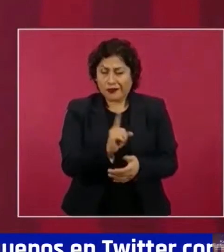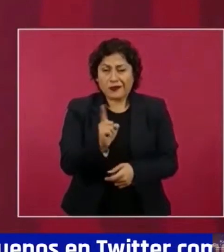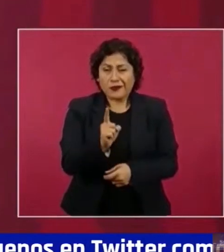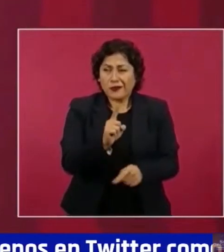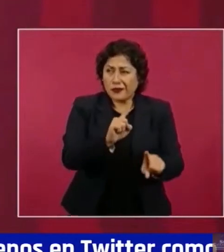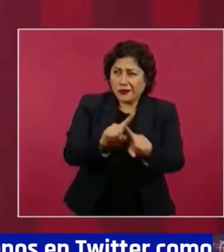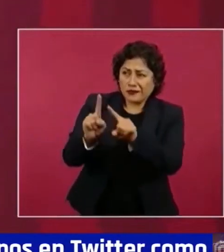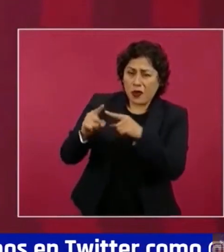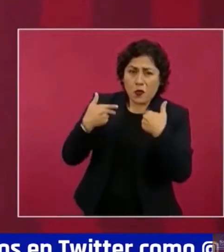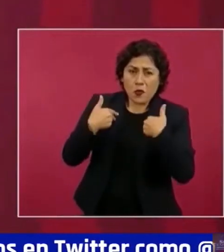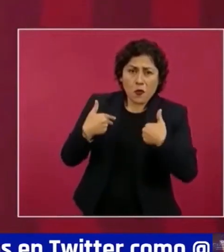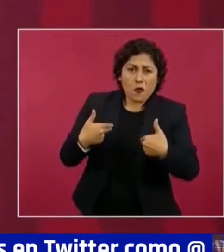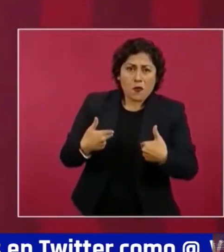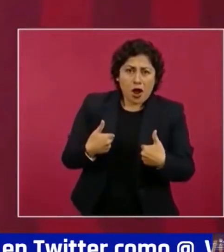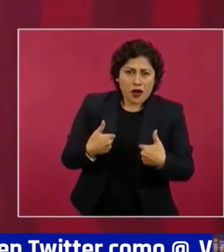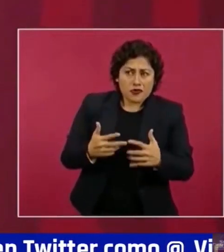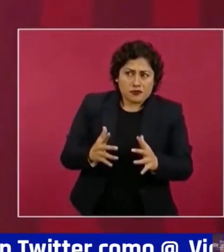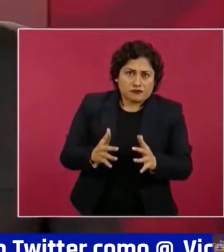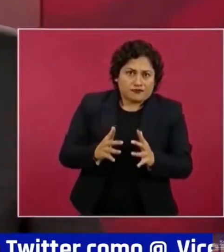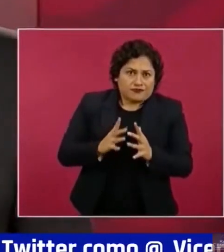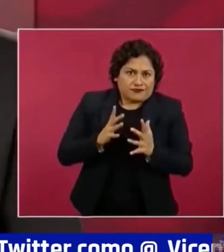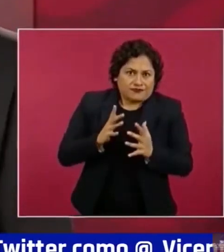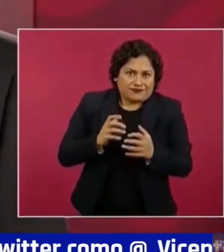Ayer mismo,